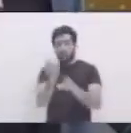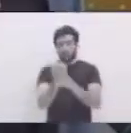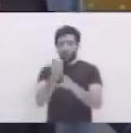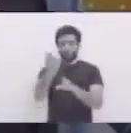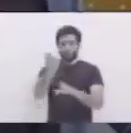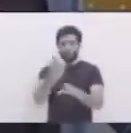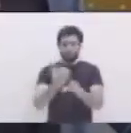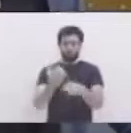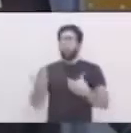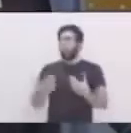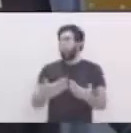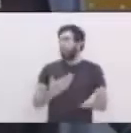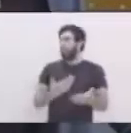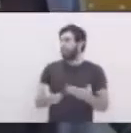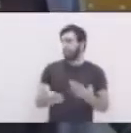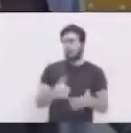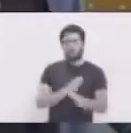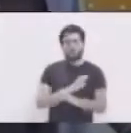trompita.